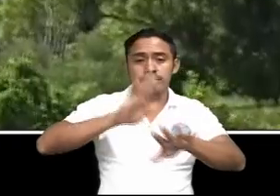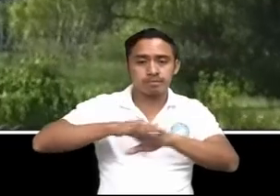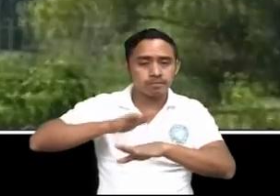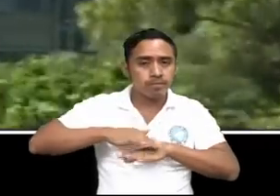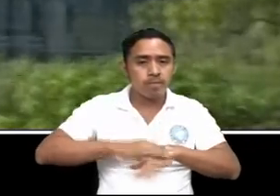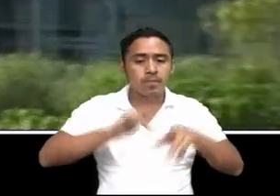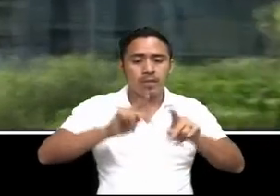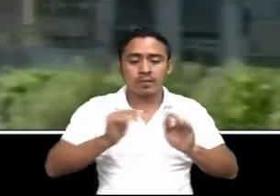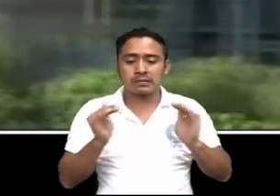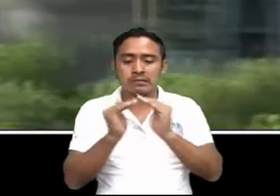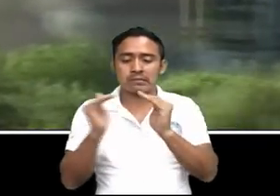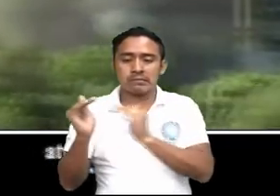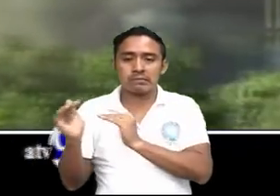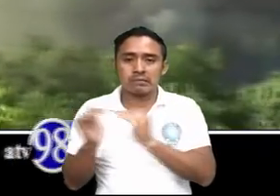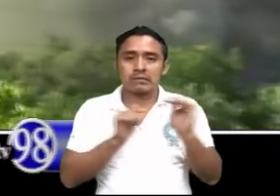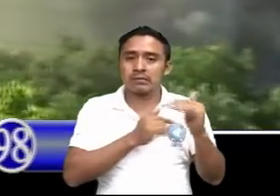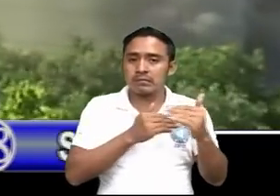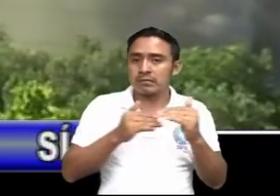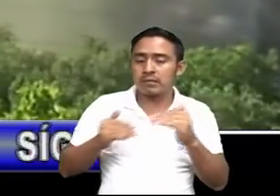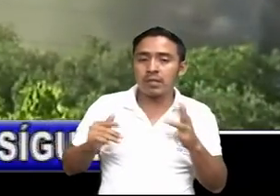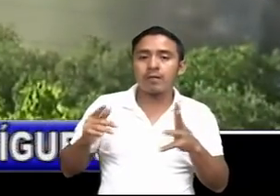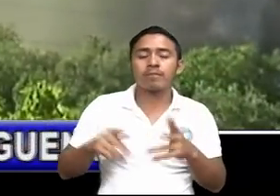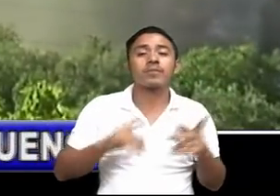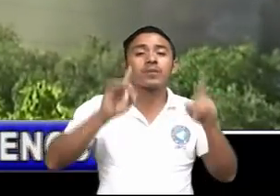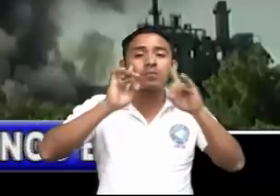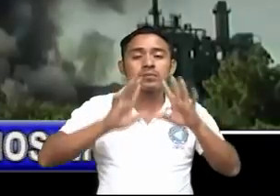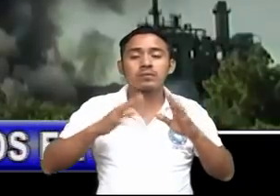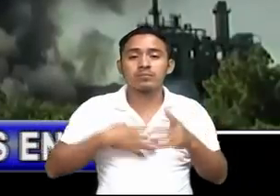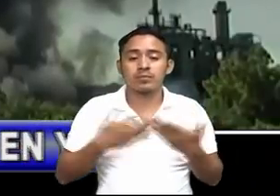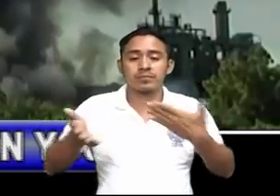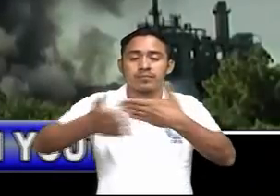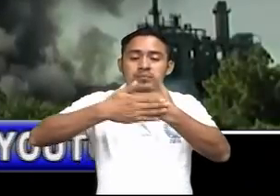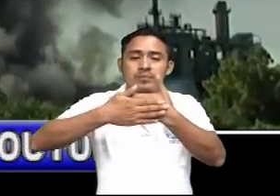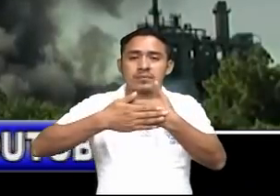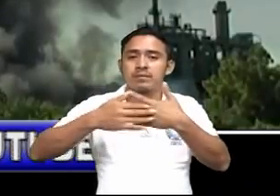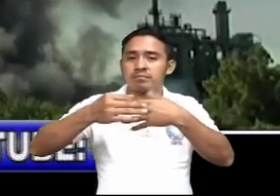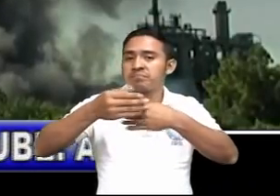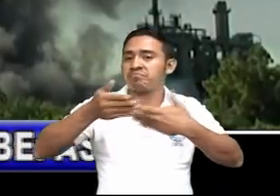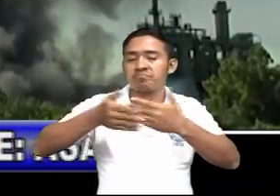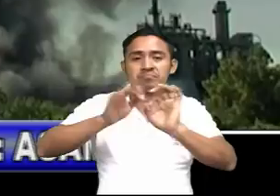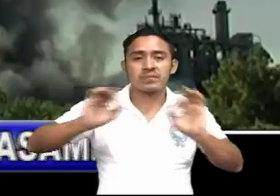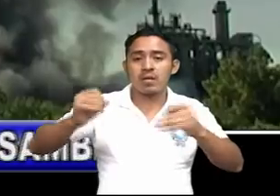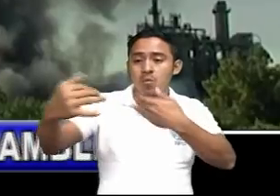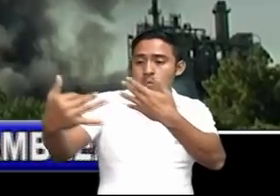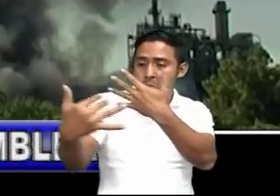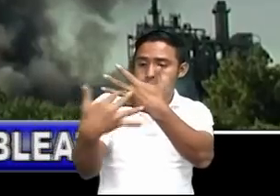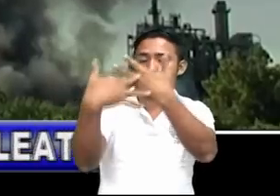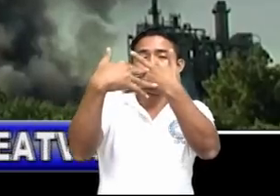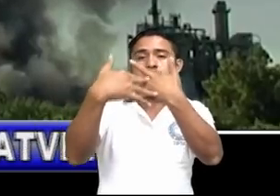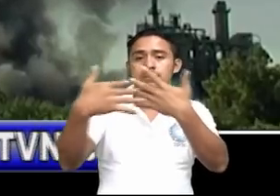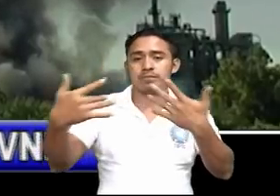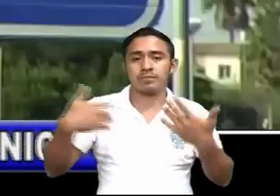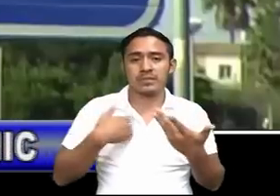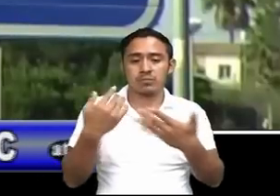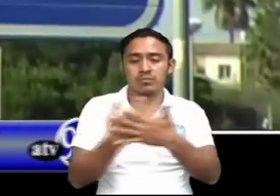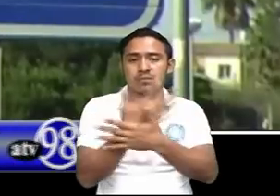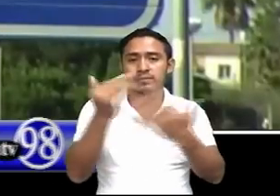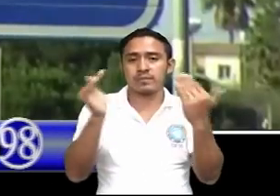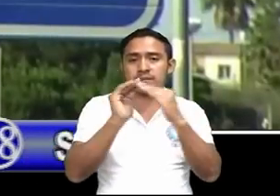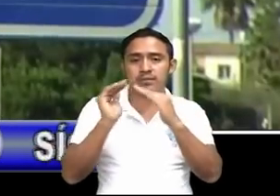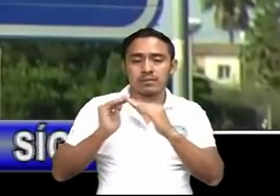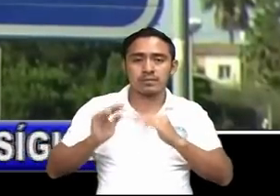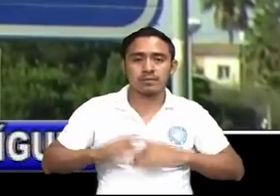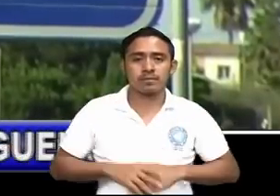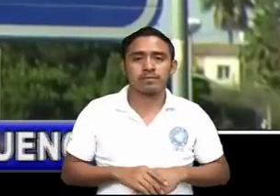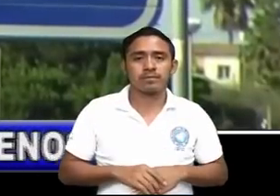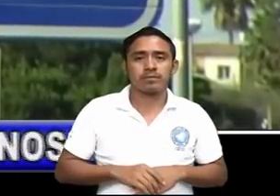los vecinos de los alrededores que mantengan sus puertas cerradas para evitar que el humo entre en las